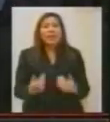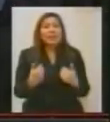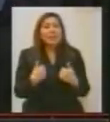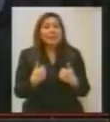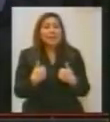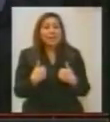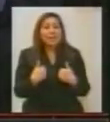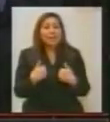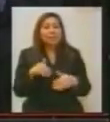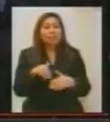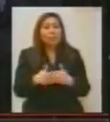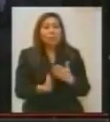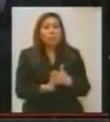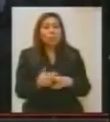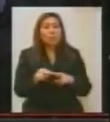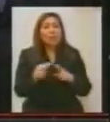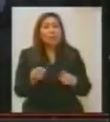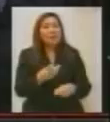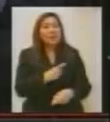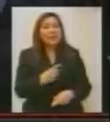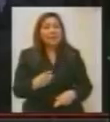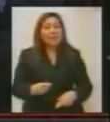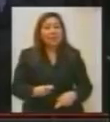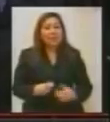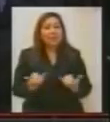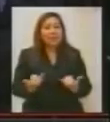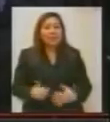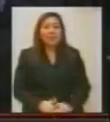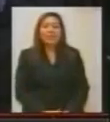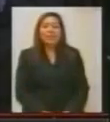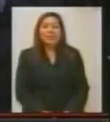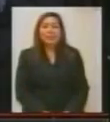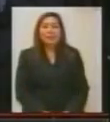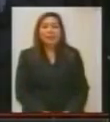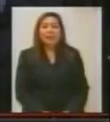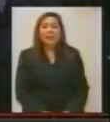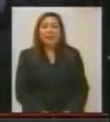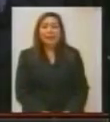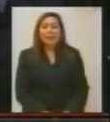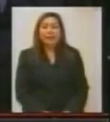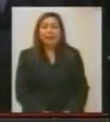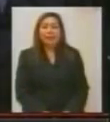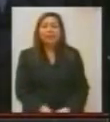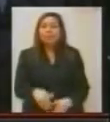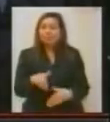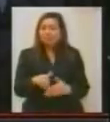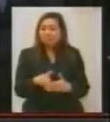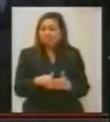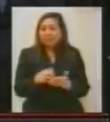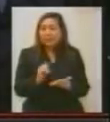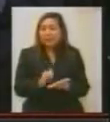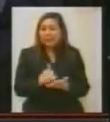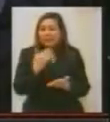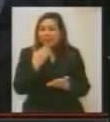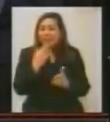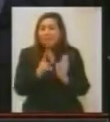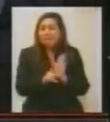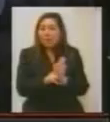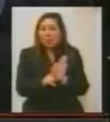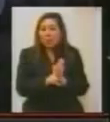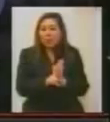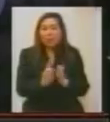ocurrido con la elección de la nueva mesa directiva, y en ese contexto hemos sido elegidos y ratificados por